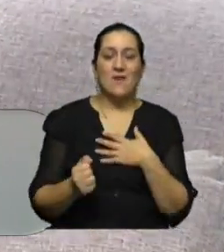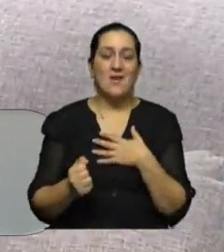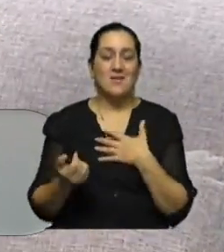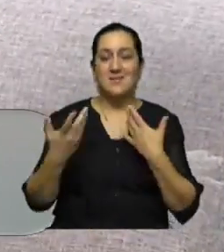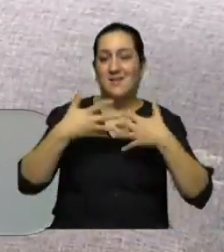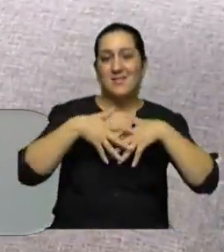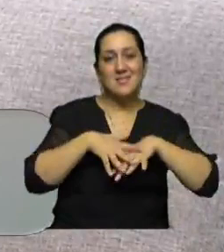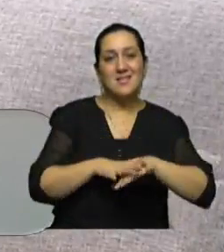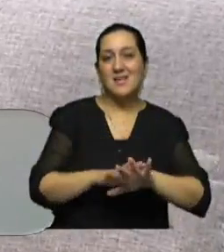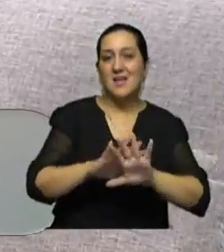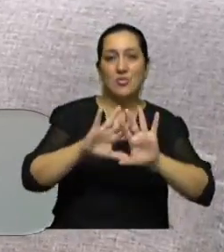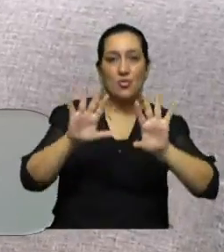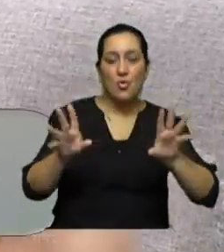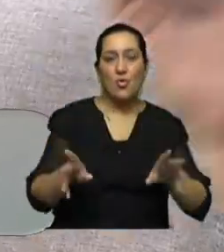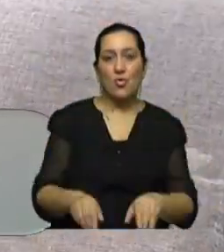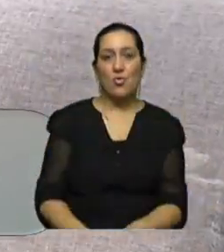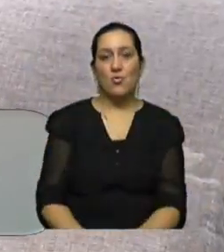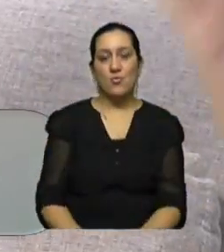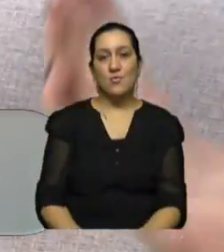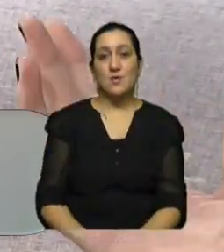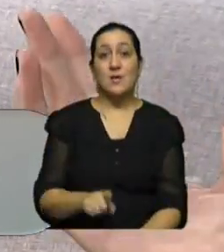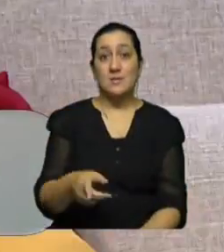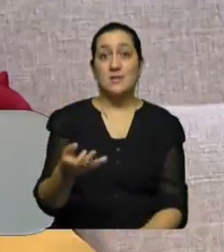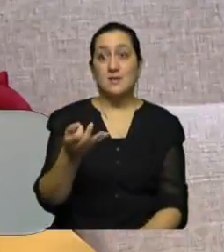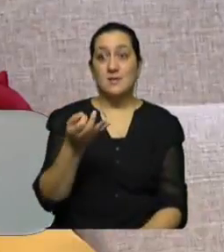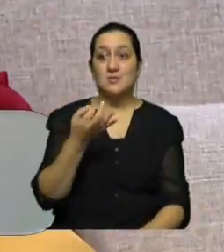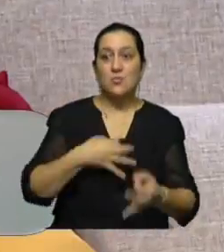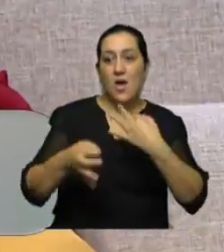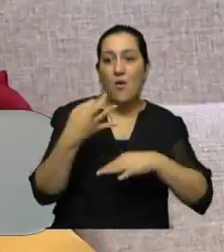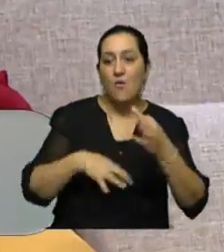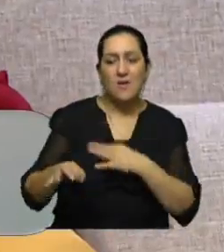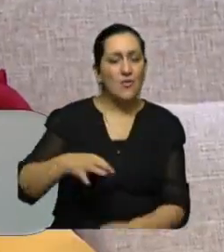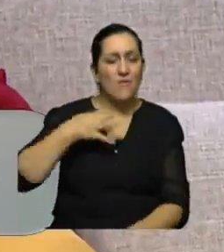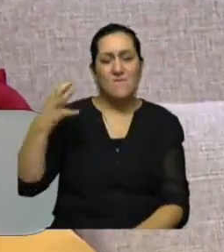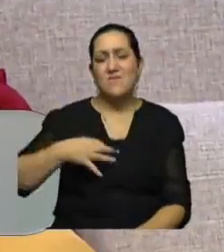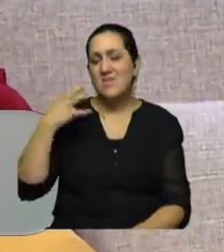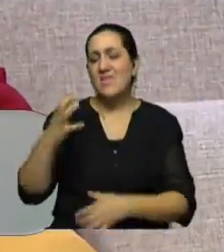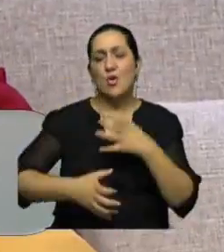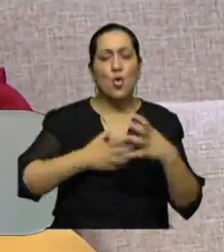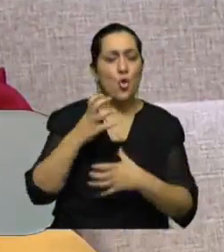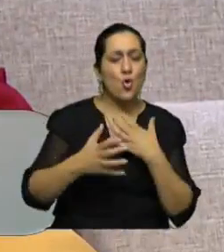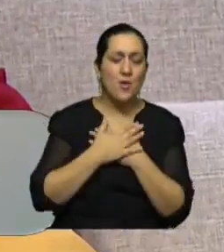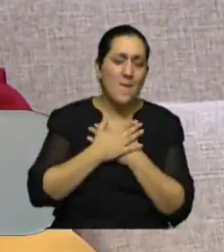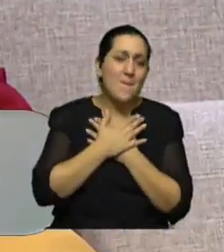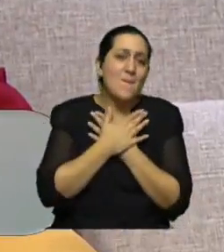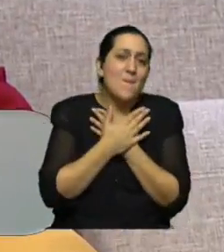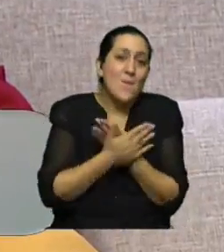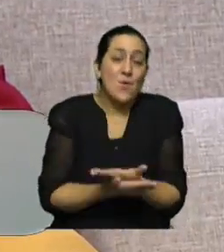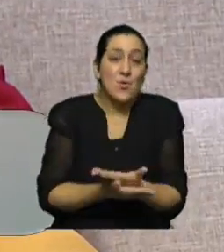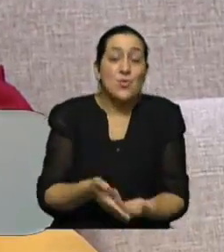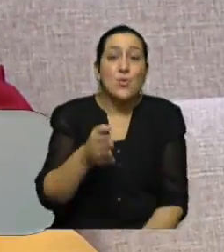va sucediendo. Y es una obra llena de vida, llena de color, llena de amor de una